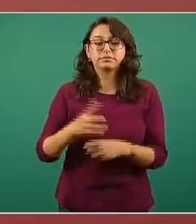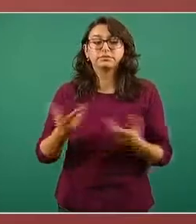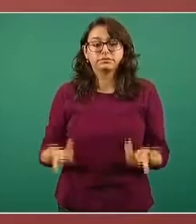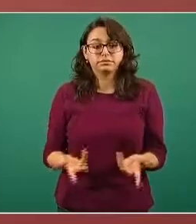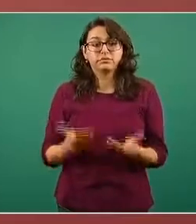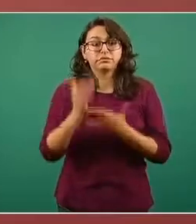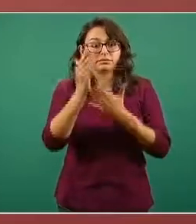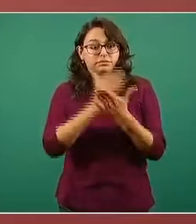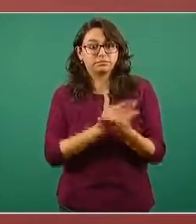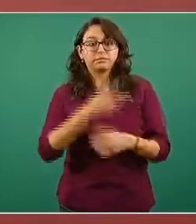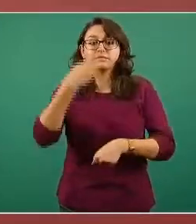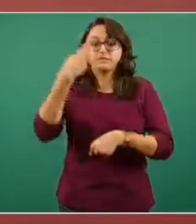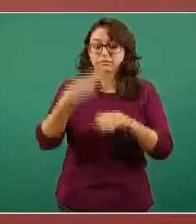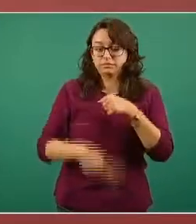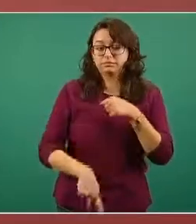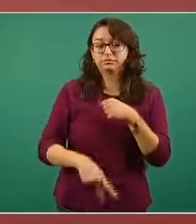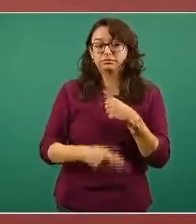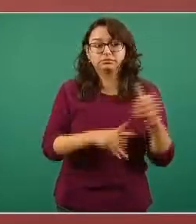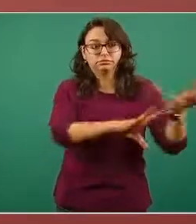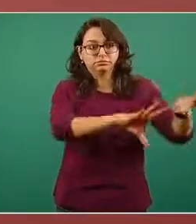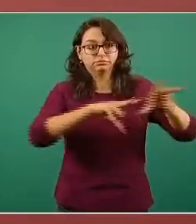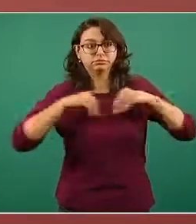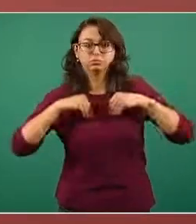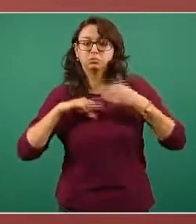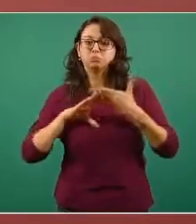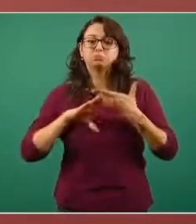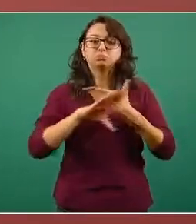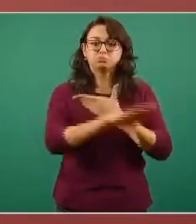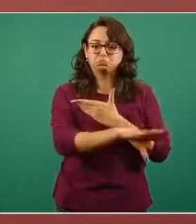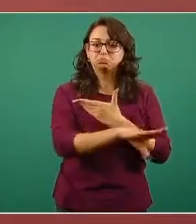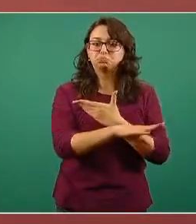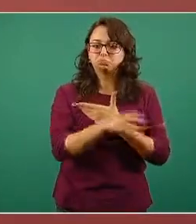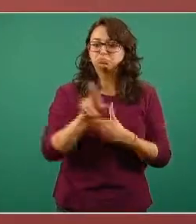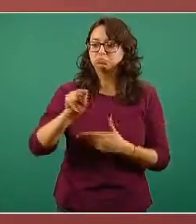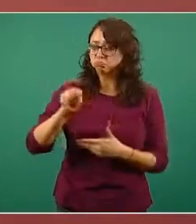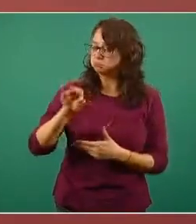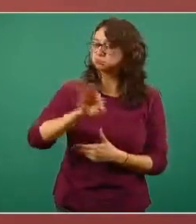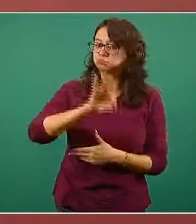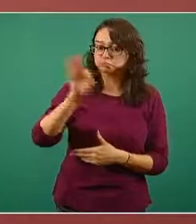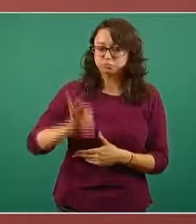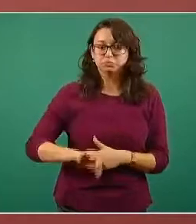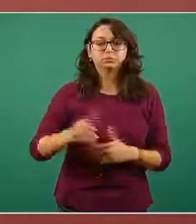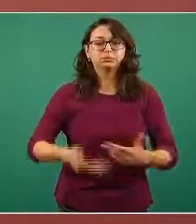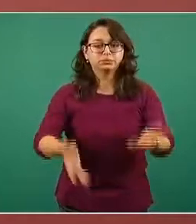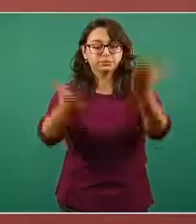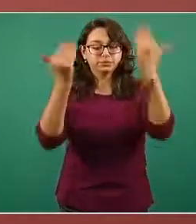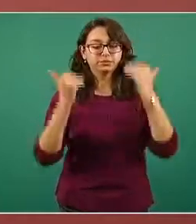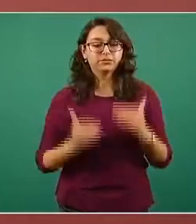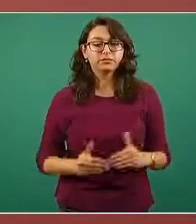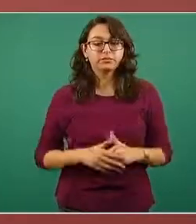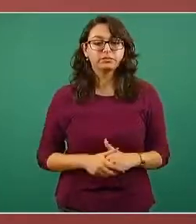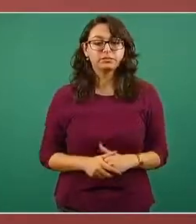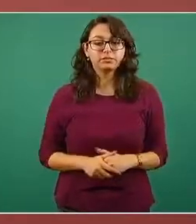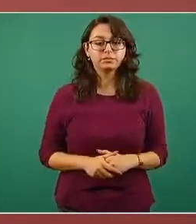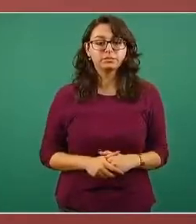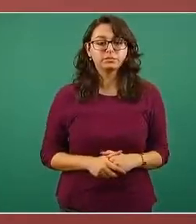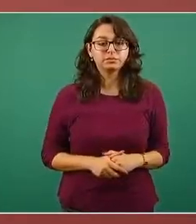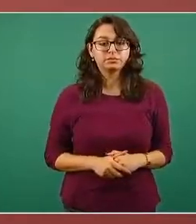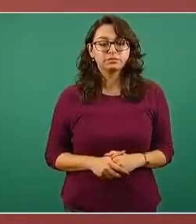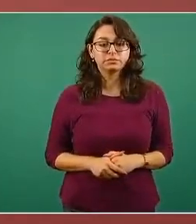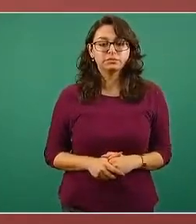más del 80% la probabilidad de tener enfermedad COVID. La siguiente, por favor.